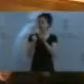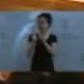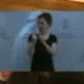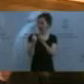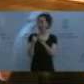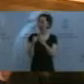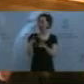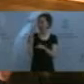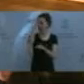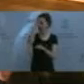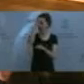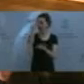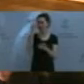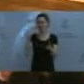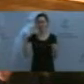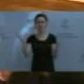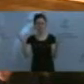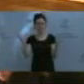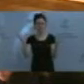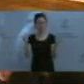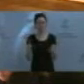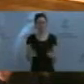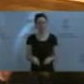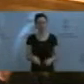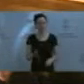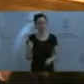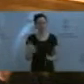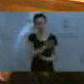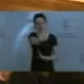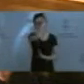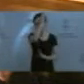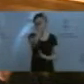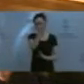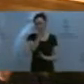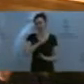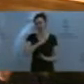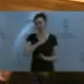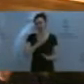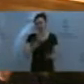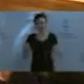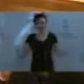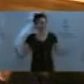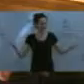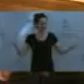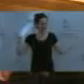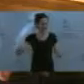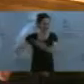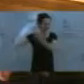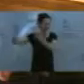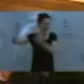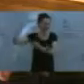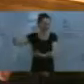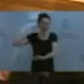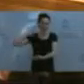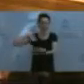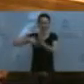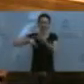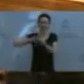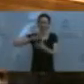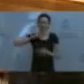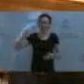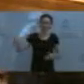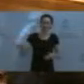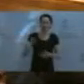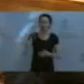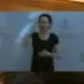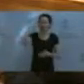usted. Absolutamente trasnochados, absolutamente pasados, absolutamente dignos de